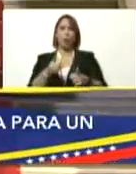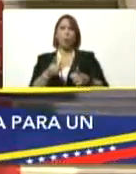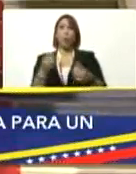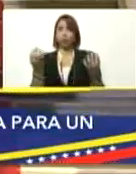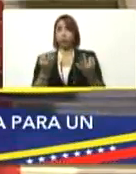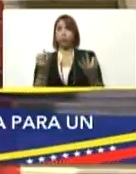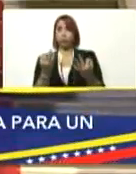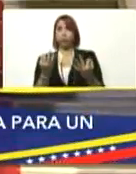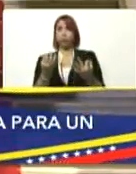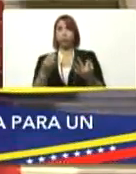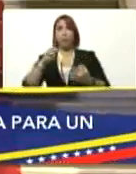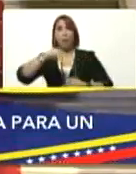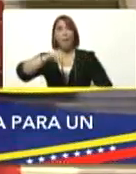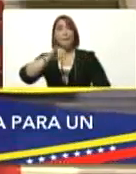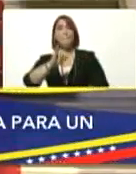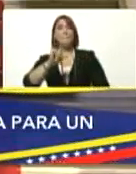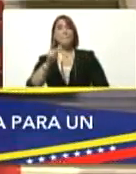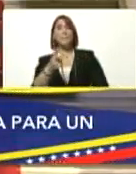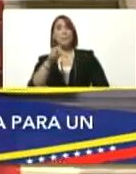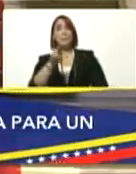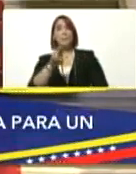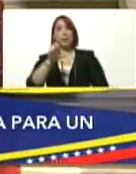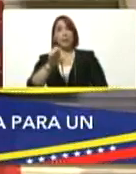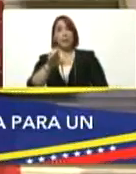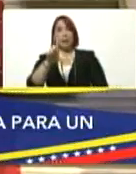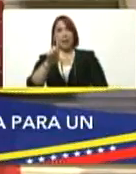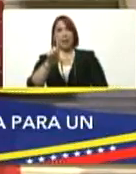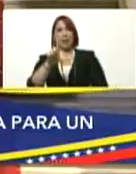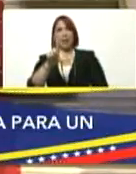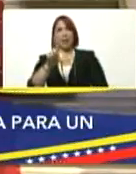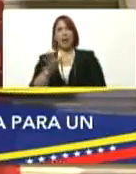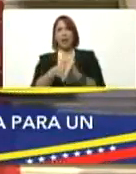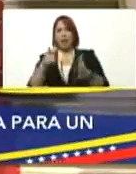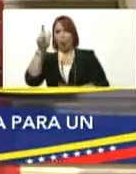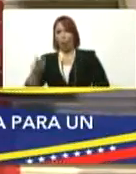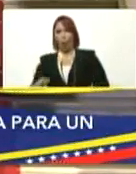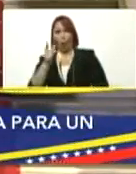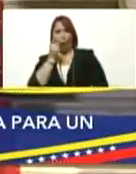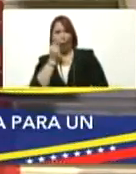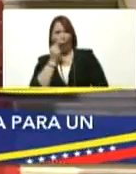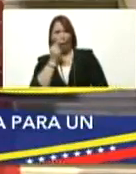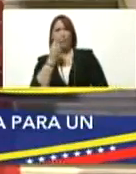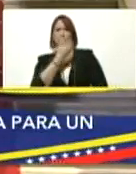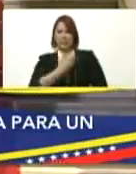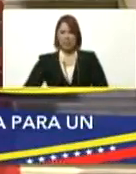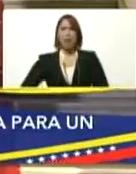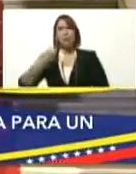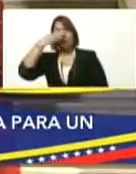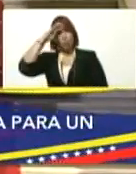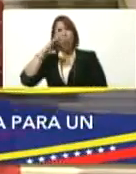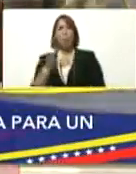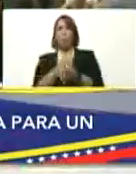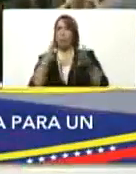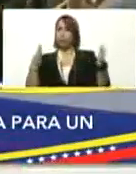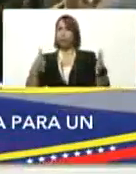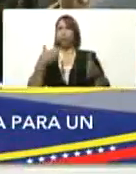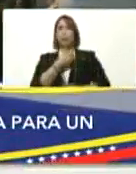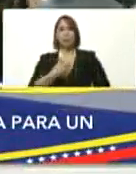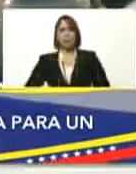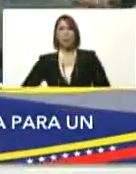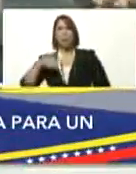Miguel Mario Díaz-Canel Bermúdez es un gran hombre, un buen tipo, un gran presidente, así lo creo